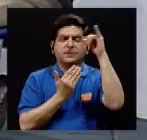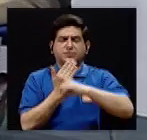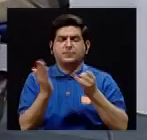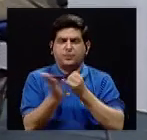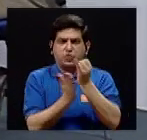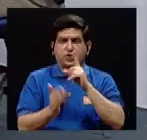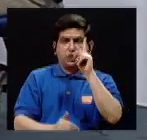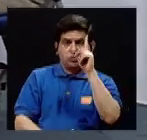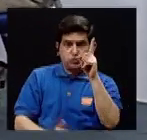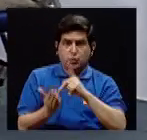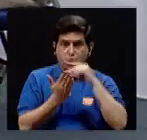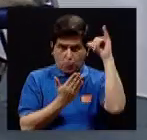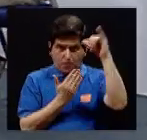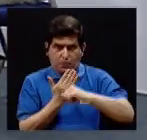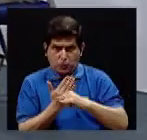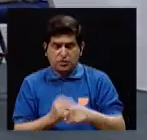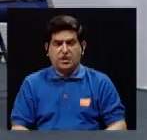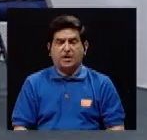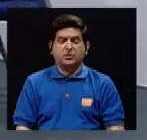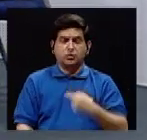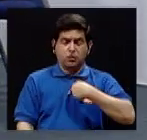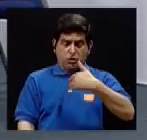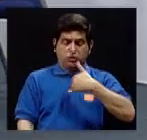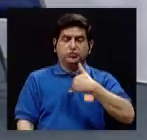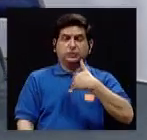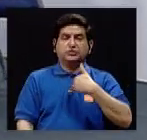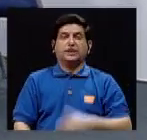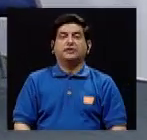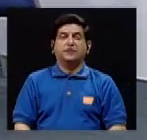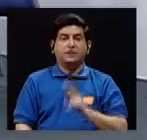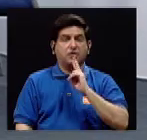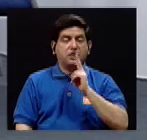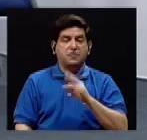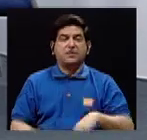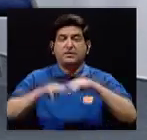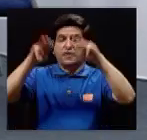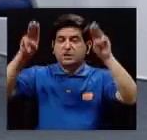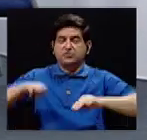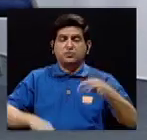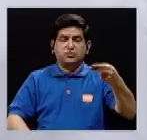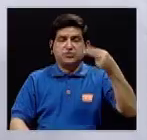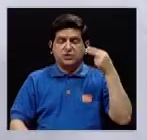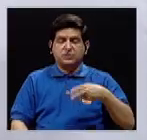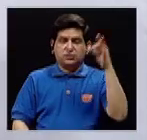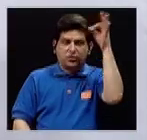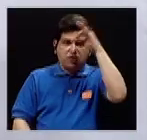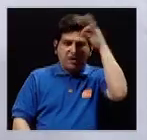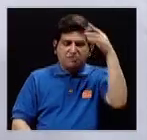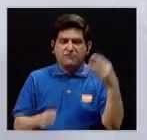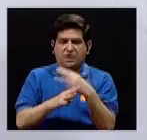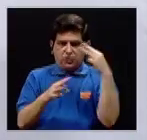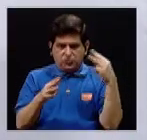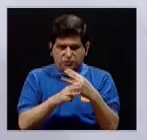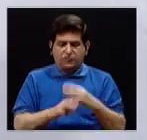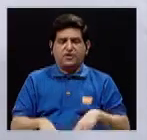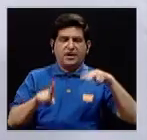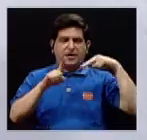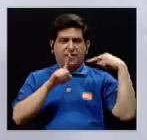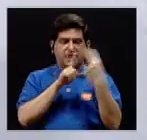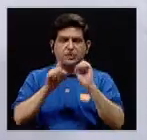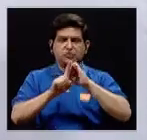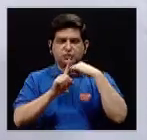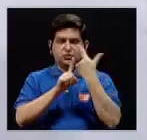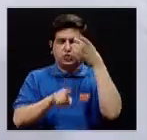investigación uno de los proyectos es el proyecto que yo tengo a cargo que en realidad es un museo de historia y filosofía de las Matemáticas desde la